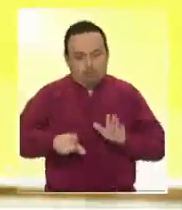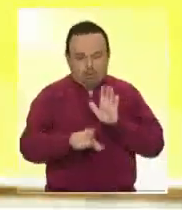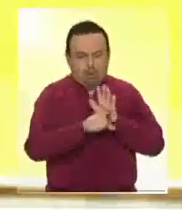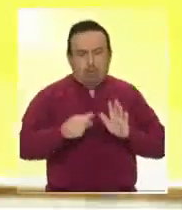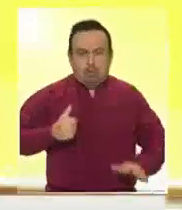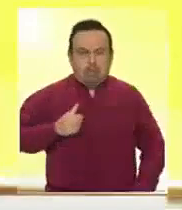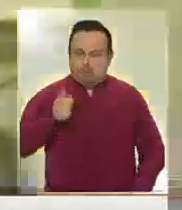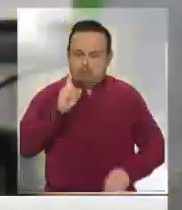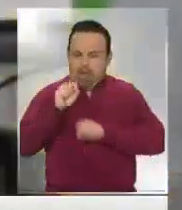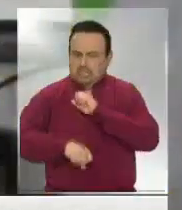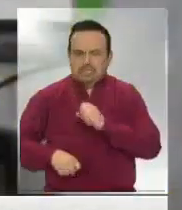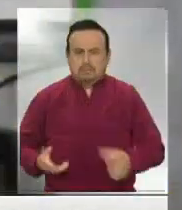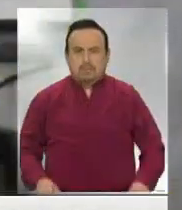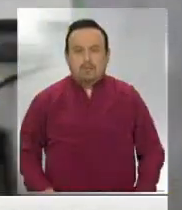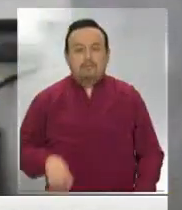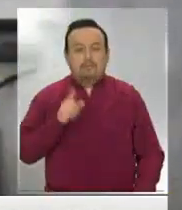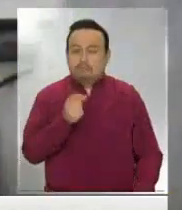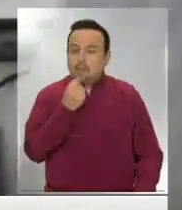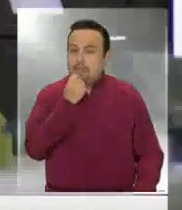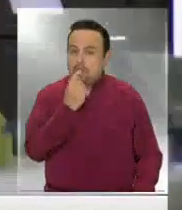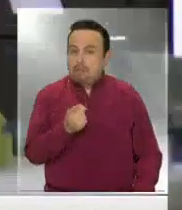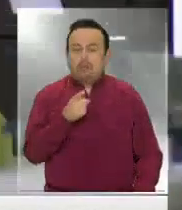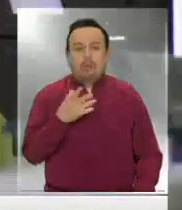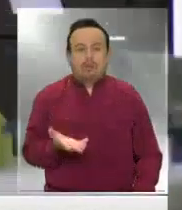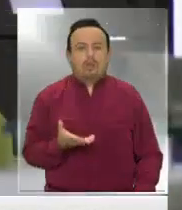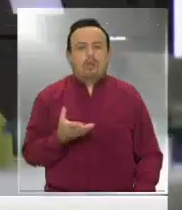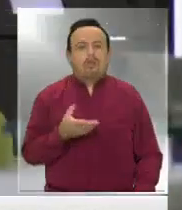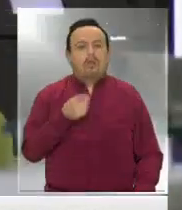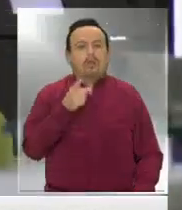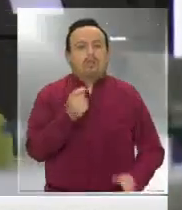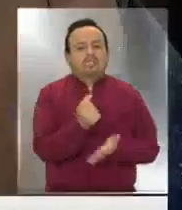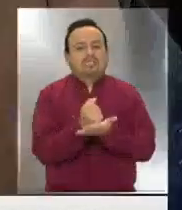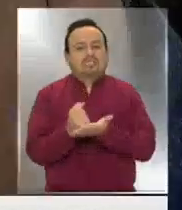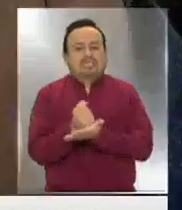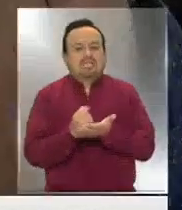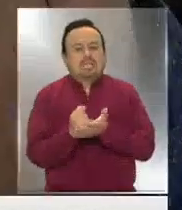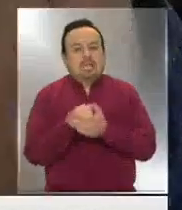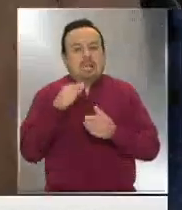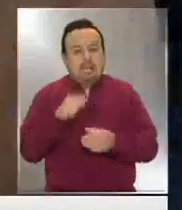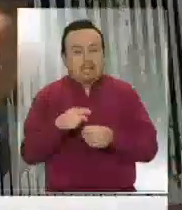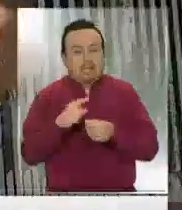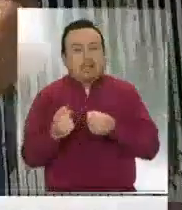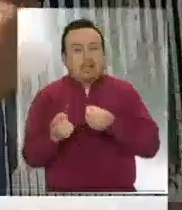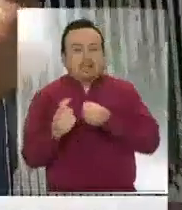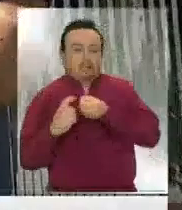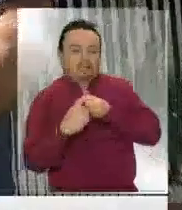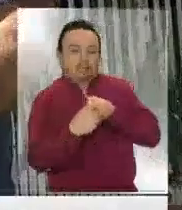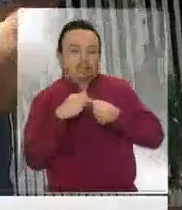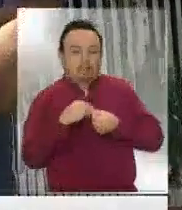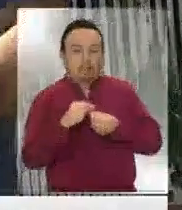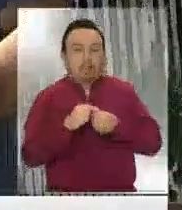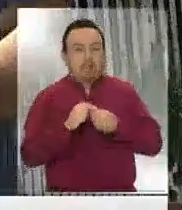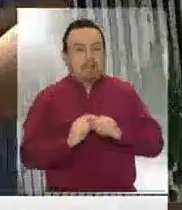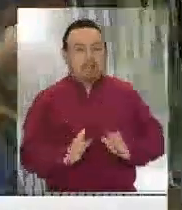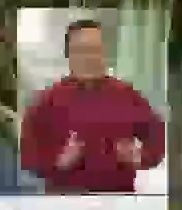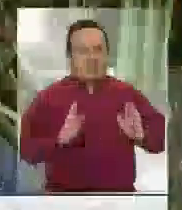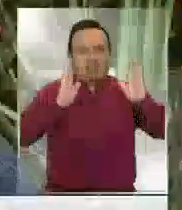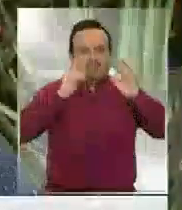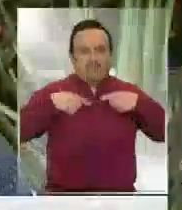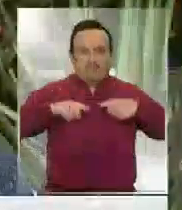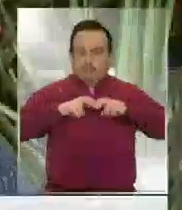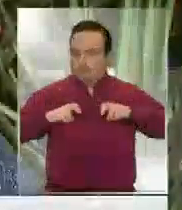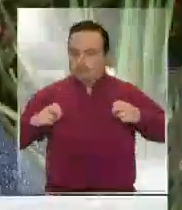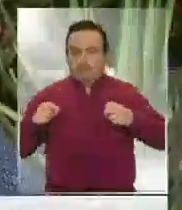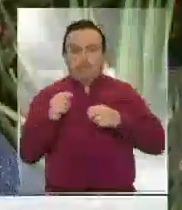no aceptar estas situaciones. Estas denuncias llegaron a oídos de la Asociación Gremial de Administradores de Condominios y Edificios. Si